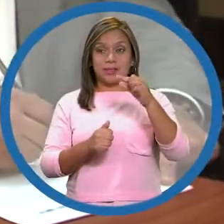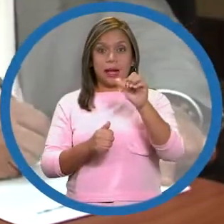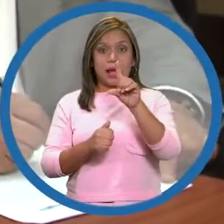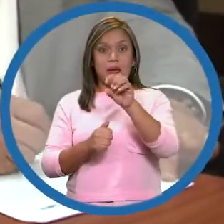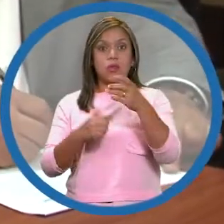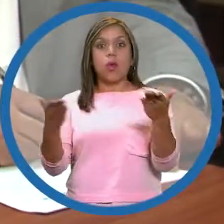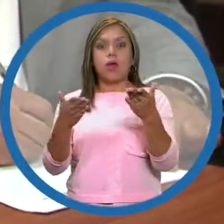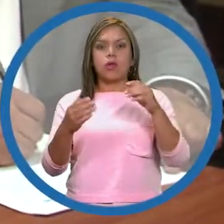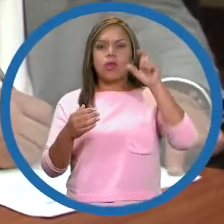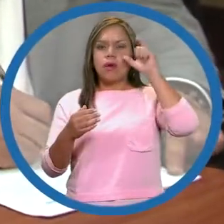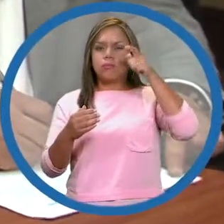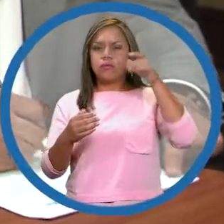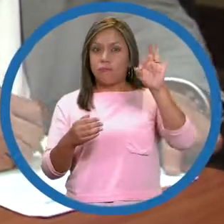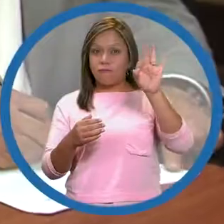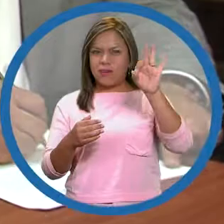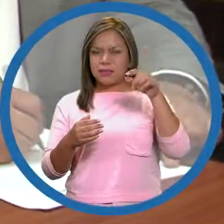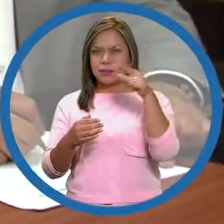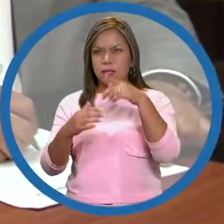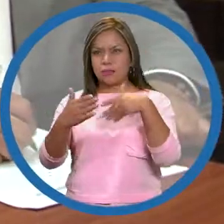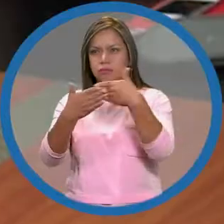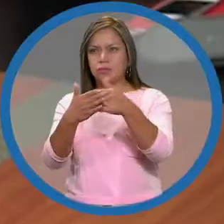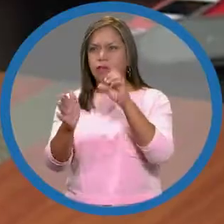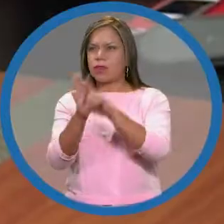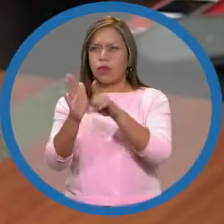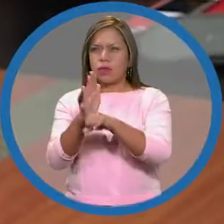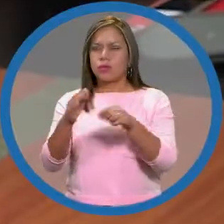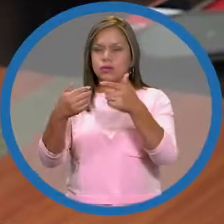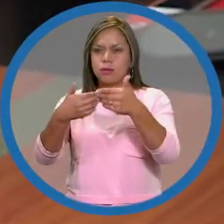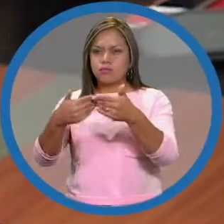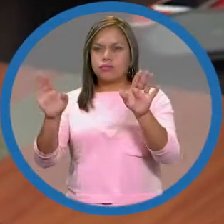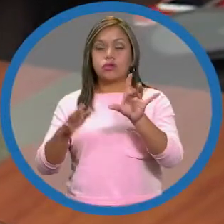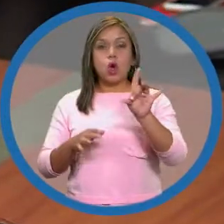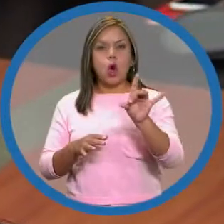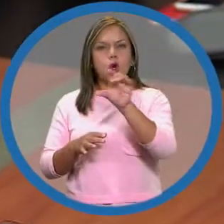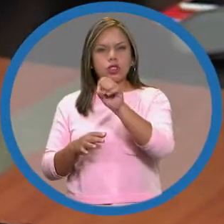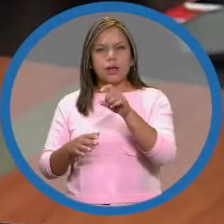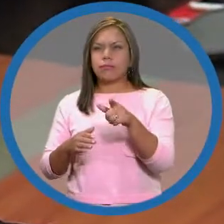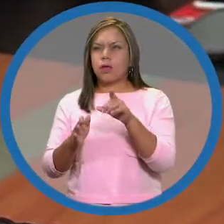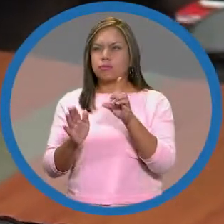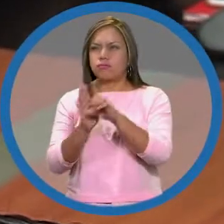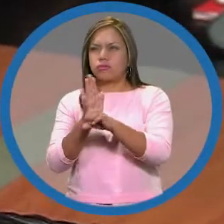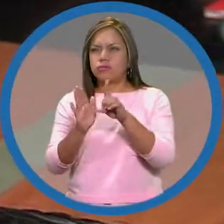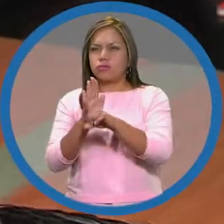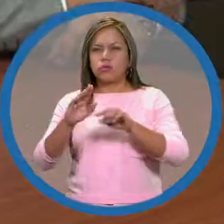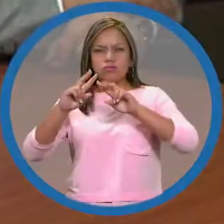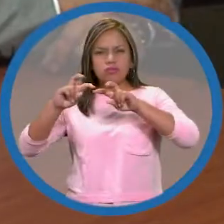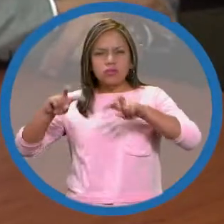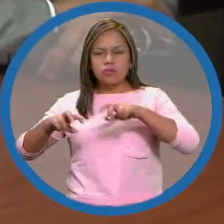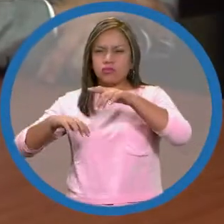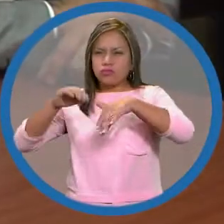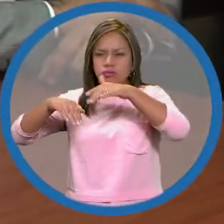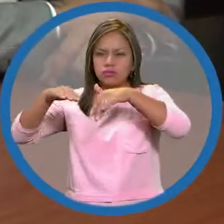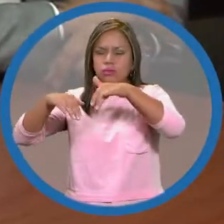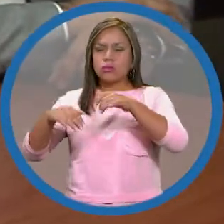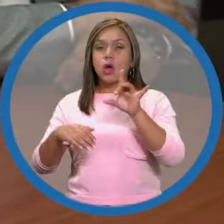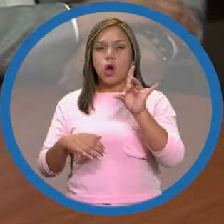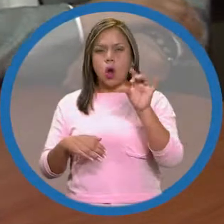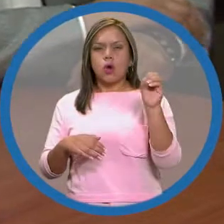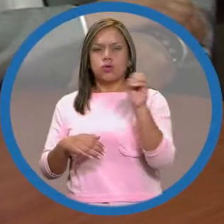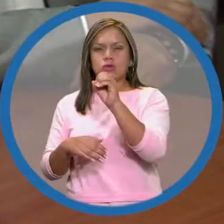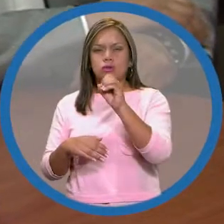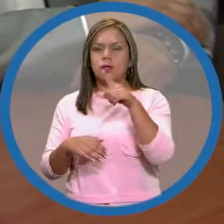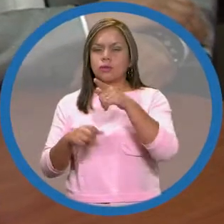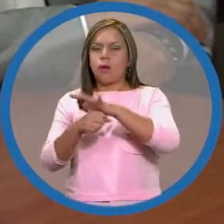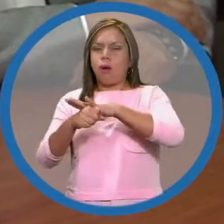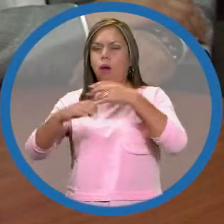para reconocer firma y rúbrica de la denuncia para reabrir la investigación de 80 procesos legales que incluyen 800